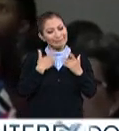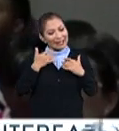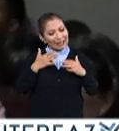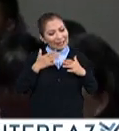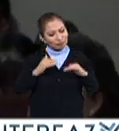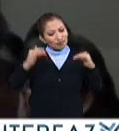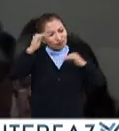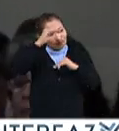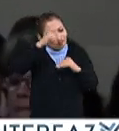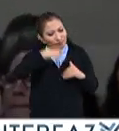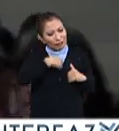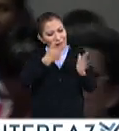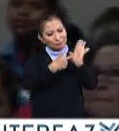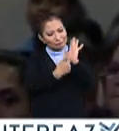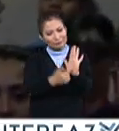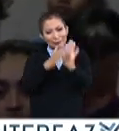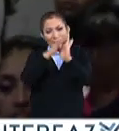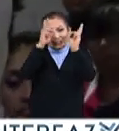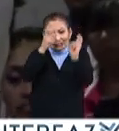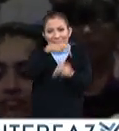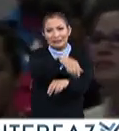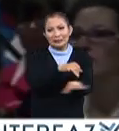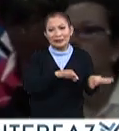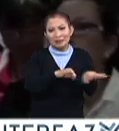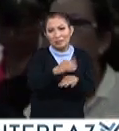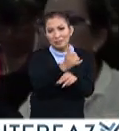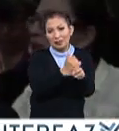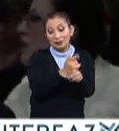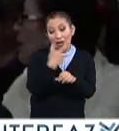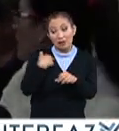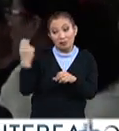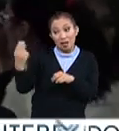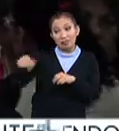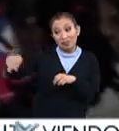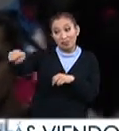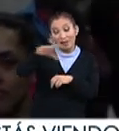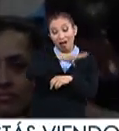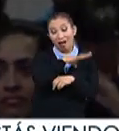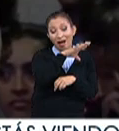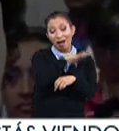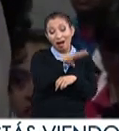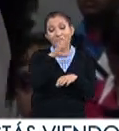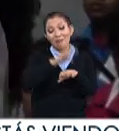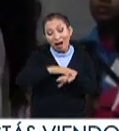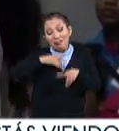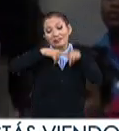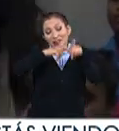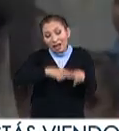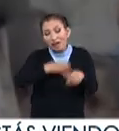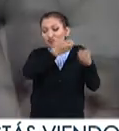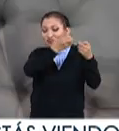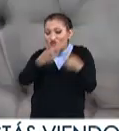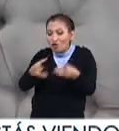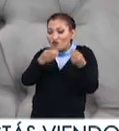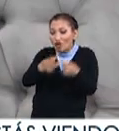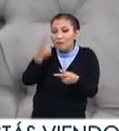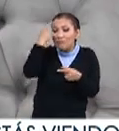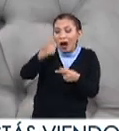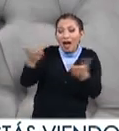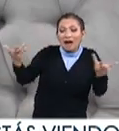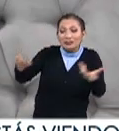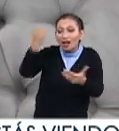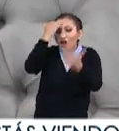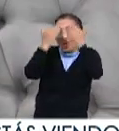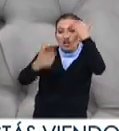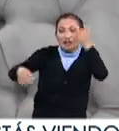que tiene presentar este tipo de trabajos y la gran necesidad que hay de seguir contribuyendo a la construcción